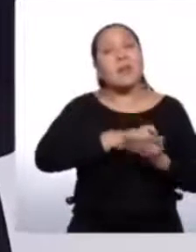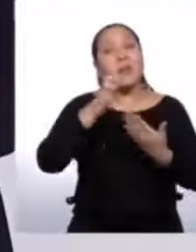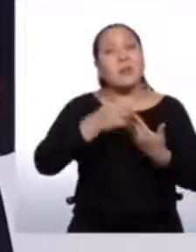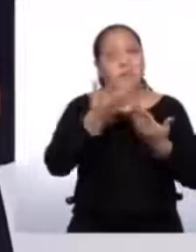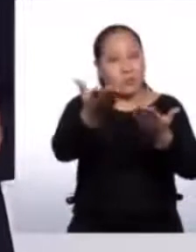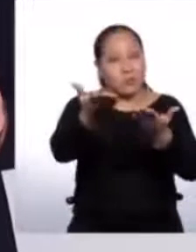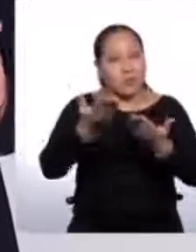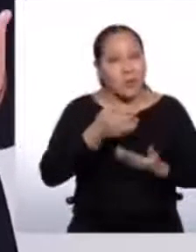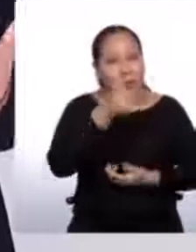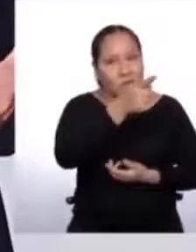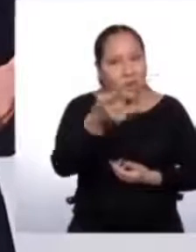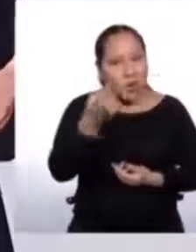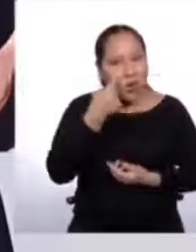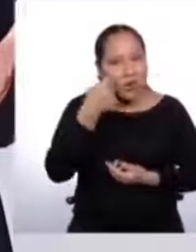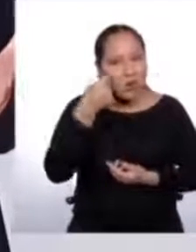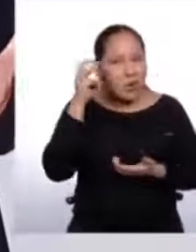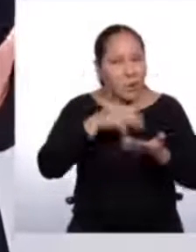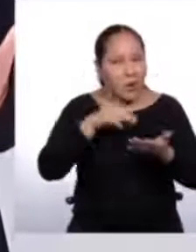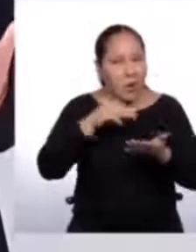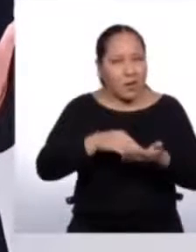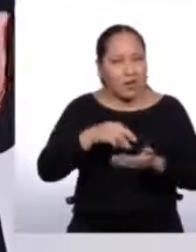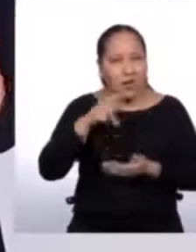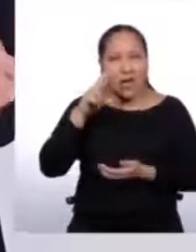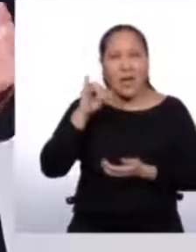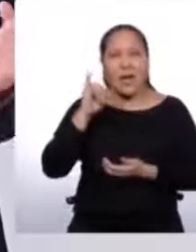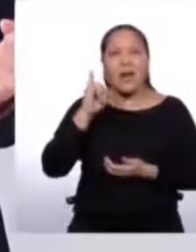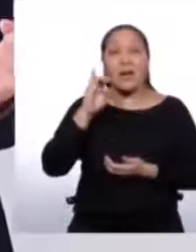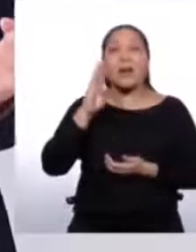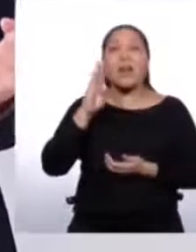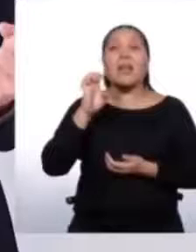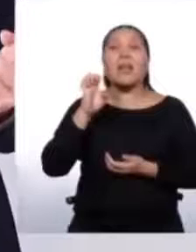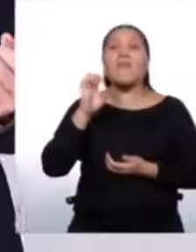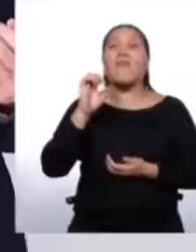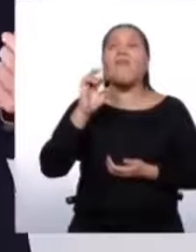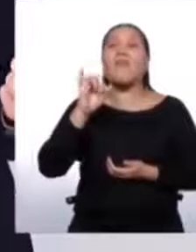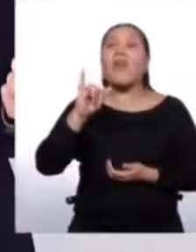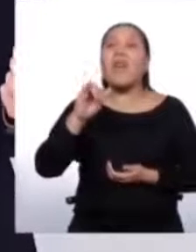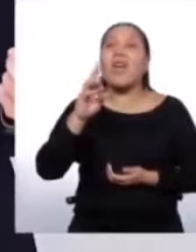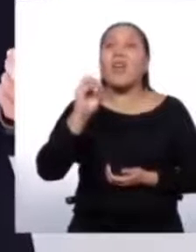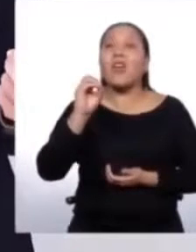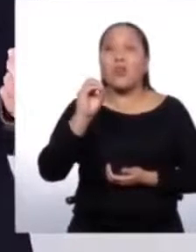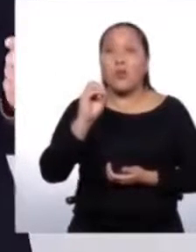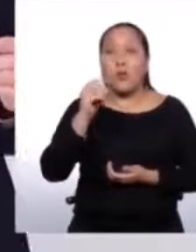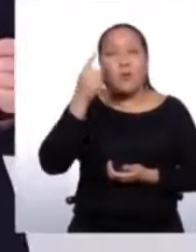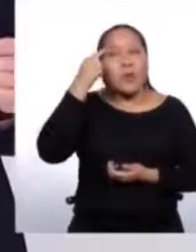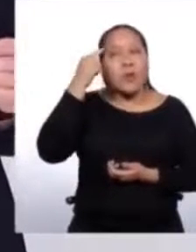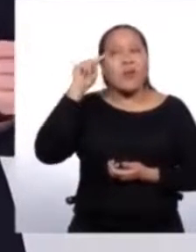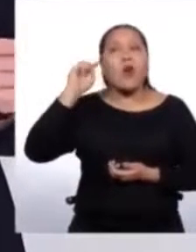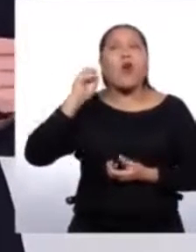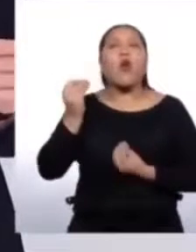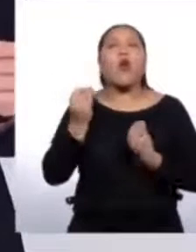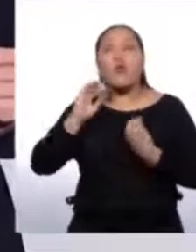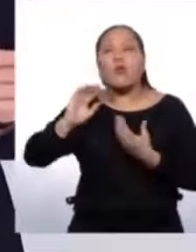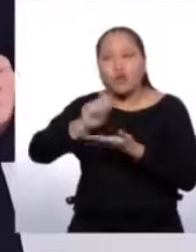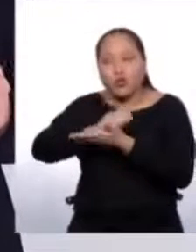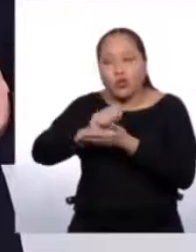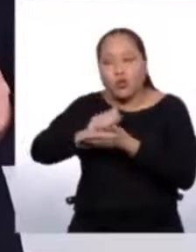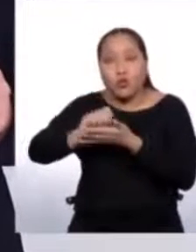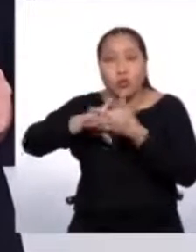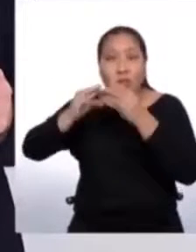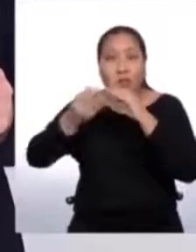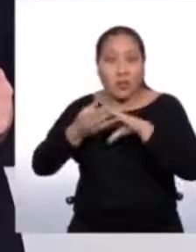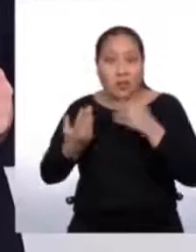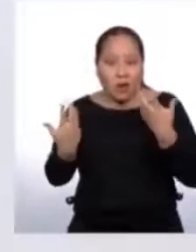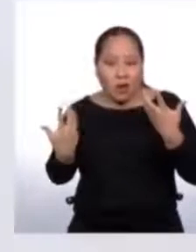los estudiantes a conocer un poco más sobre Julio Ramón Ribeiro y a pensar cómo su obra se relaciona con lo que vemos a nuestro